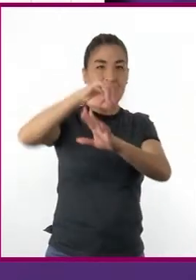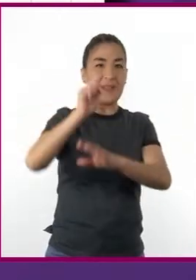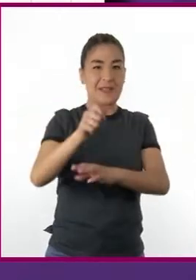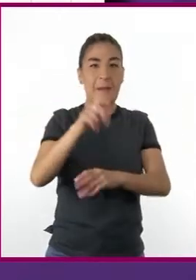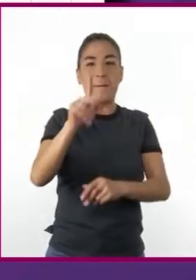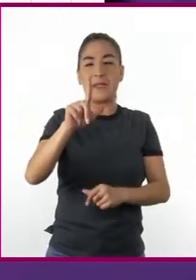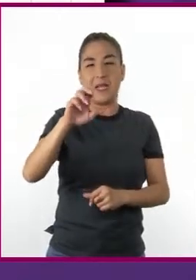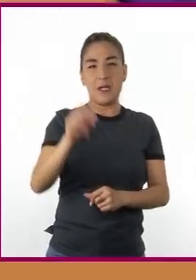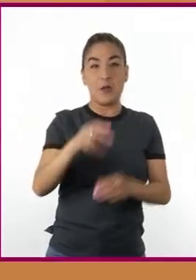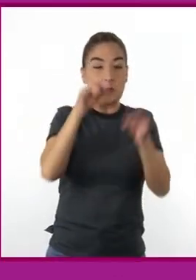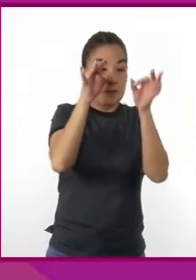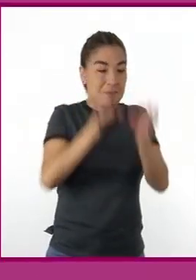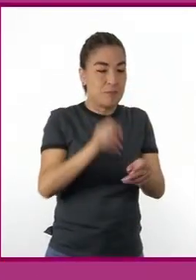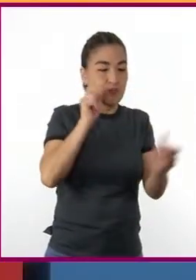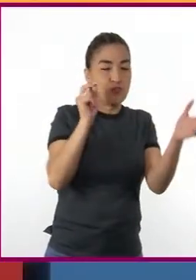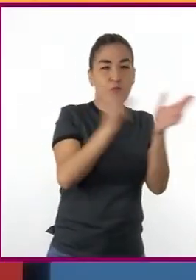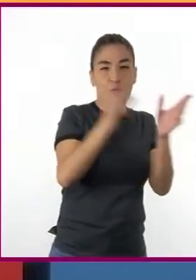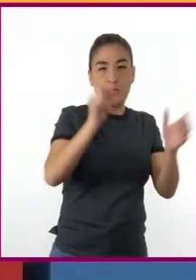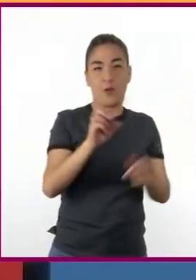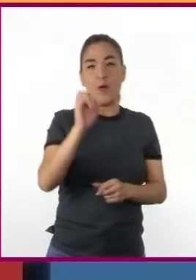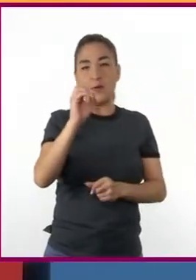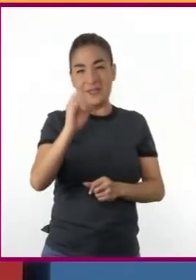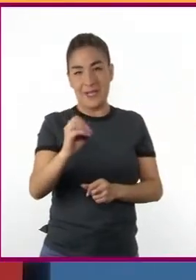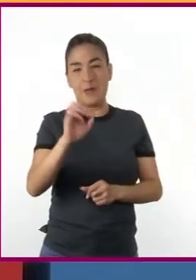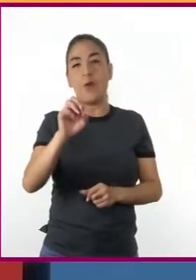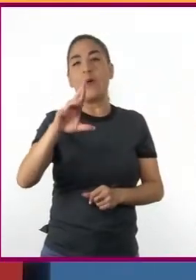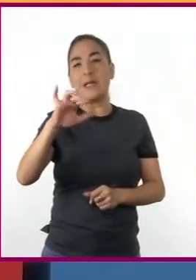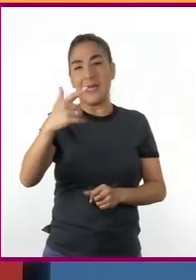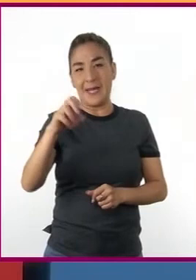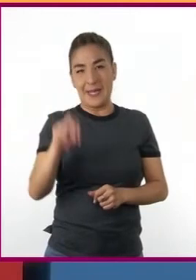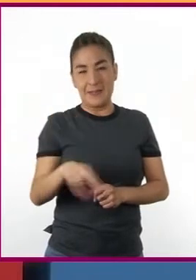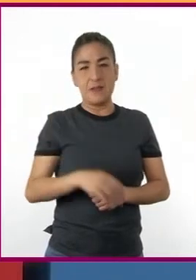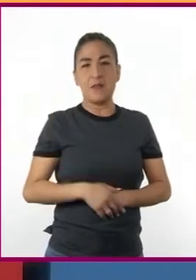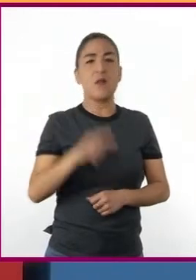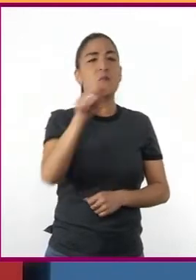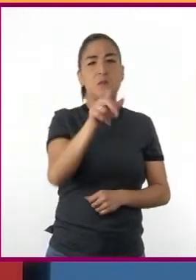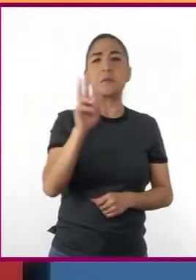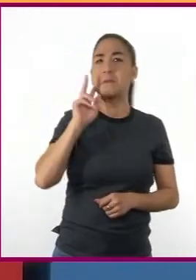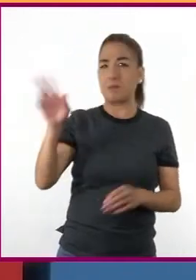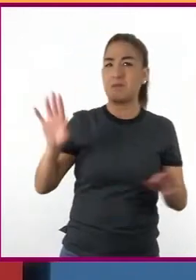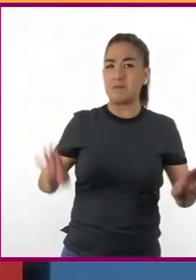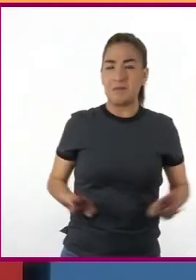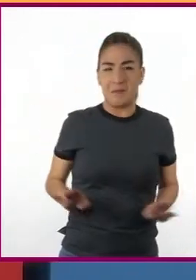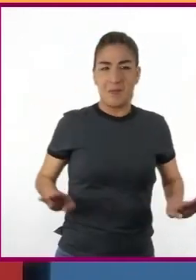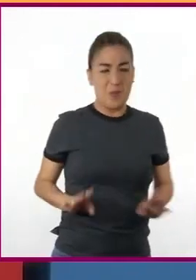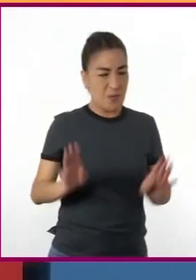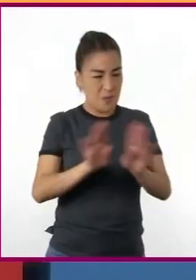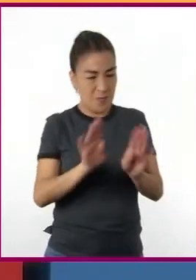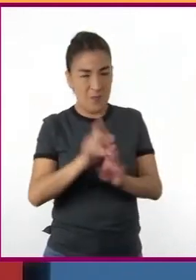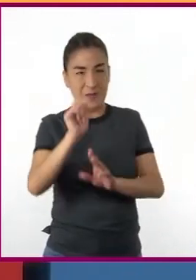que pasa por el origen. ¿Qué les pareció el comportamiento de la gráfica de una ecuación lineal?